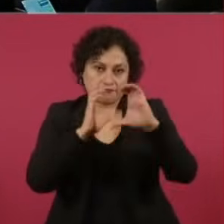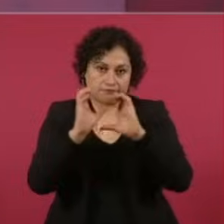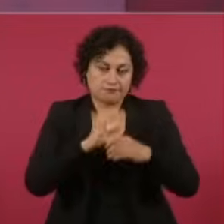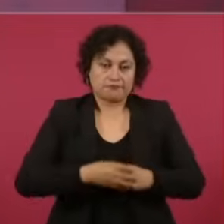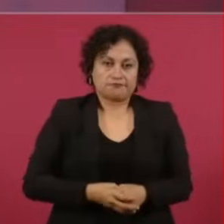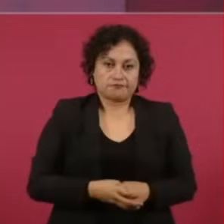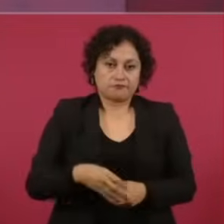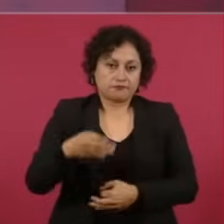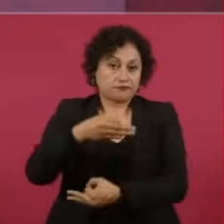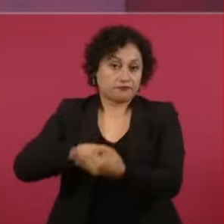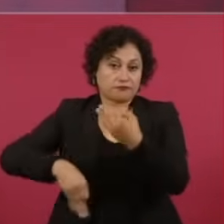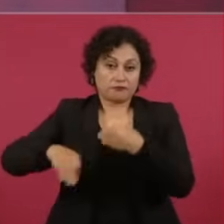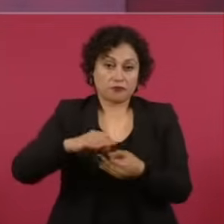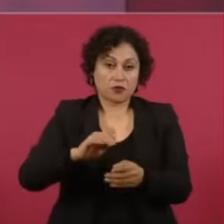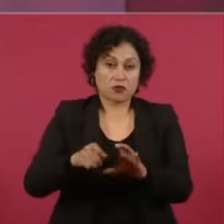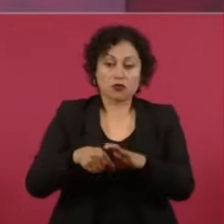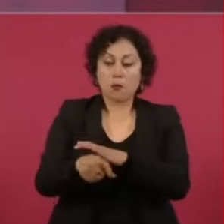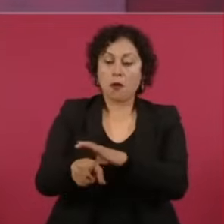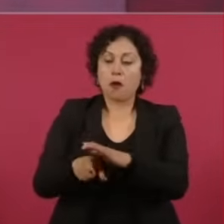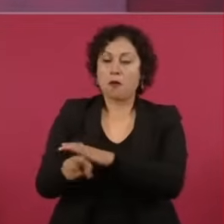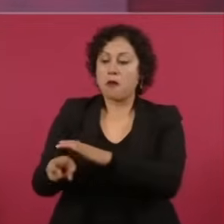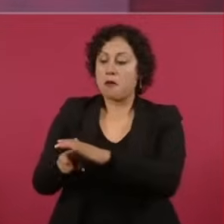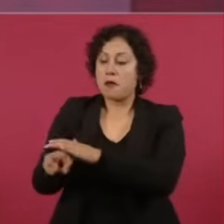Ahí repartían maíz, pero